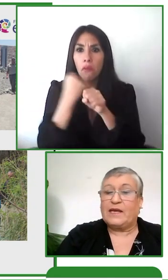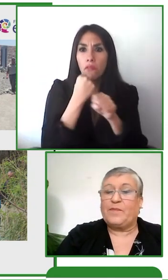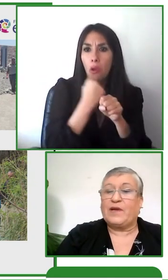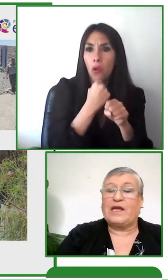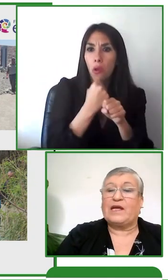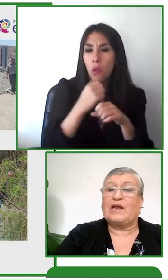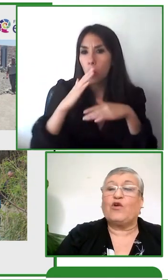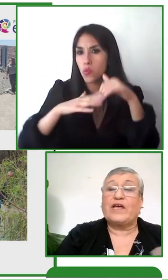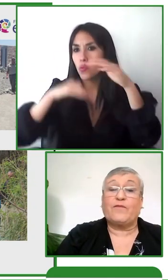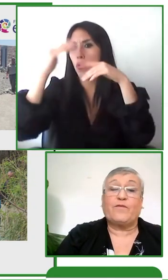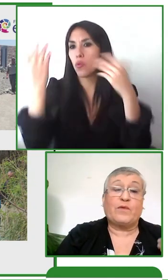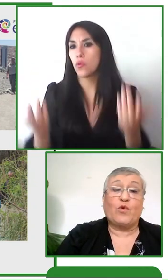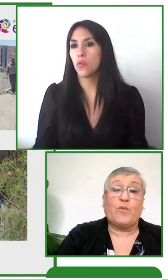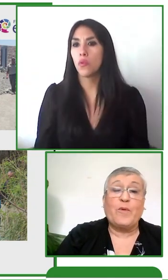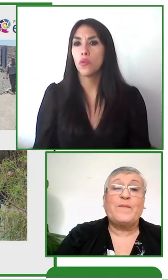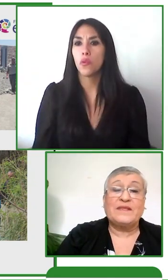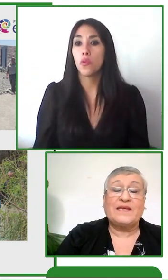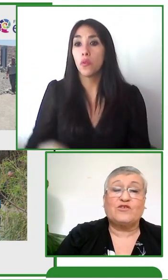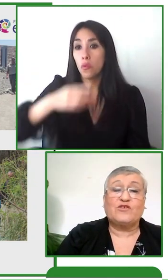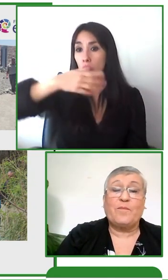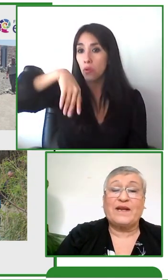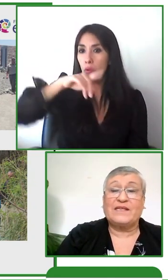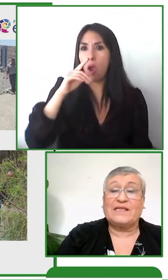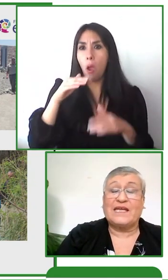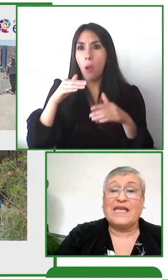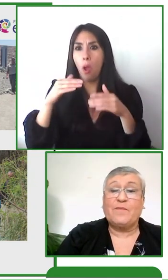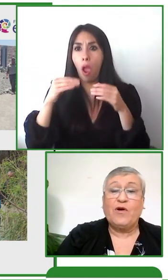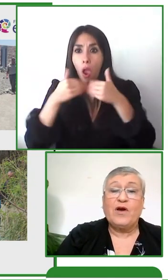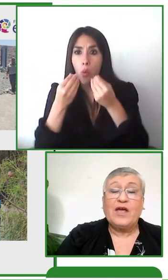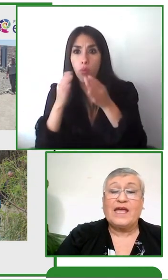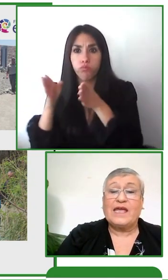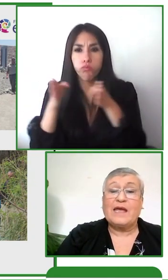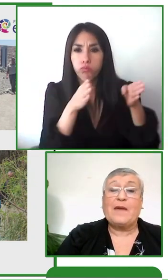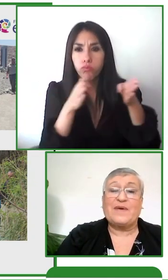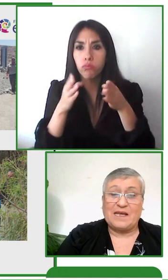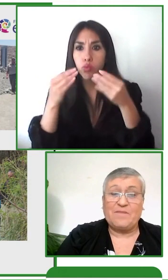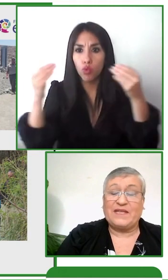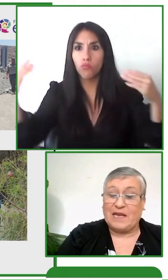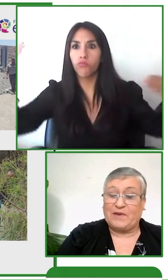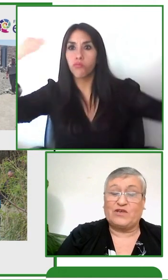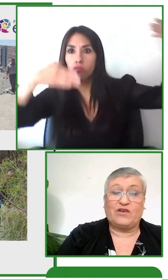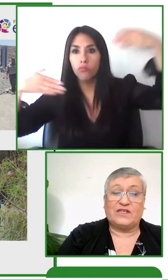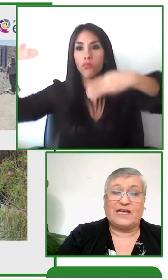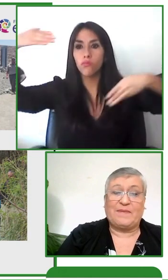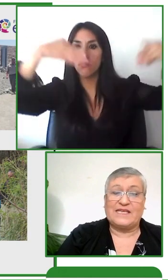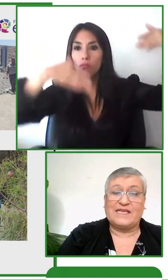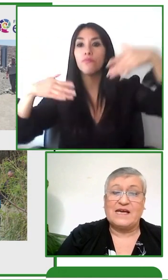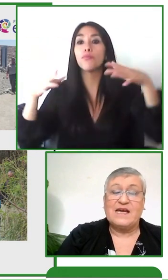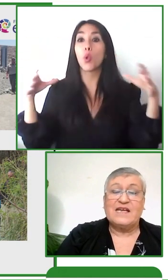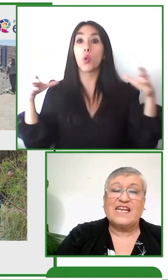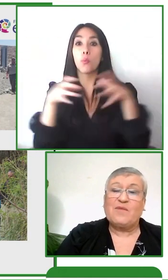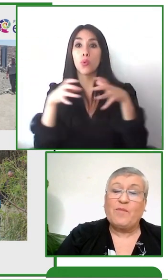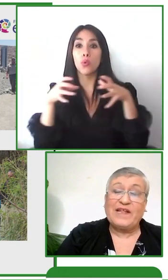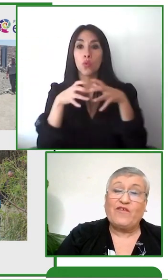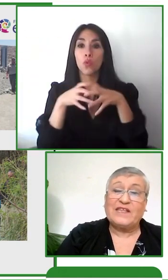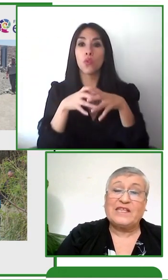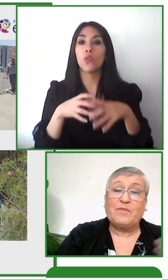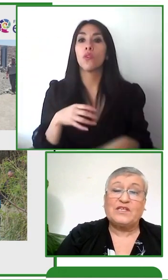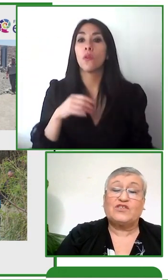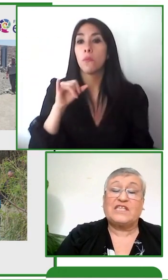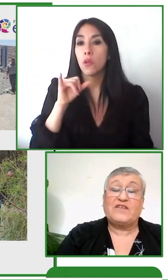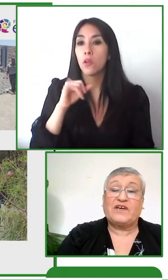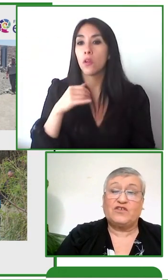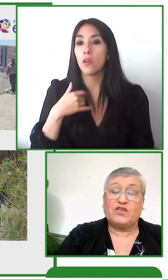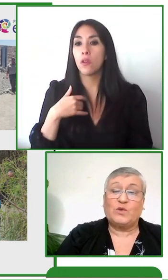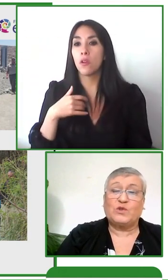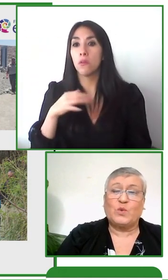¿cierto?, los que comúnmente son parte de este equipo y especialmente las personas con discapacidad. Tenemos más del